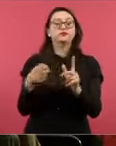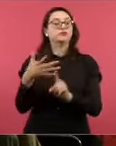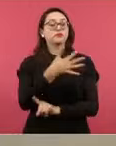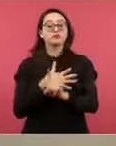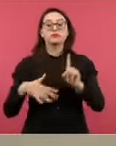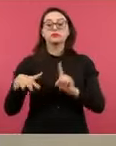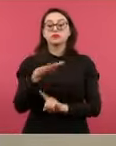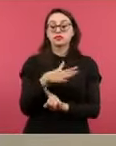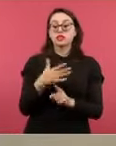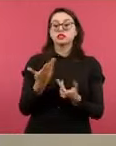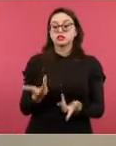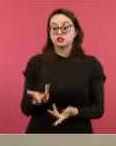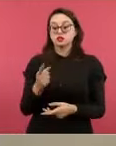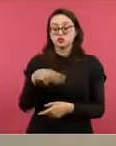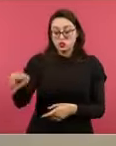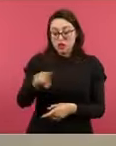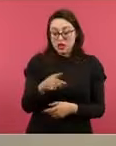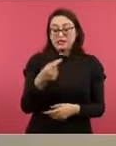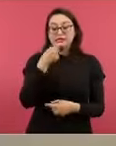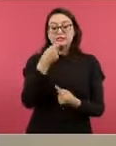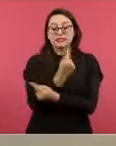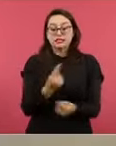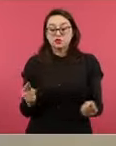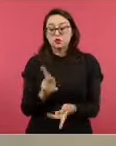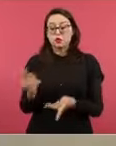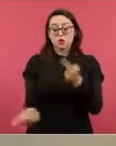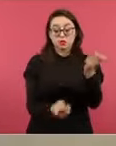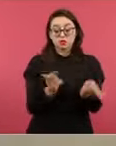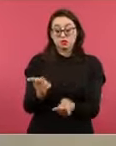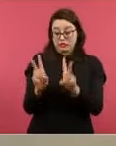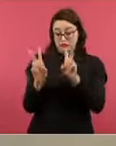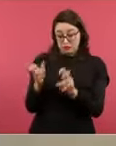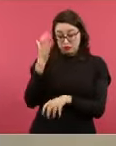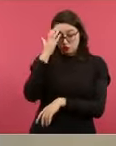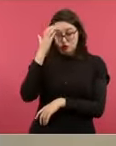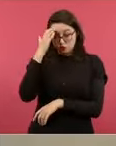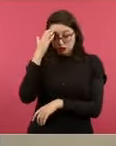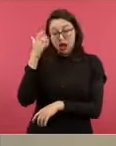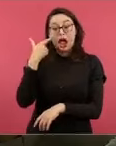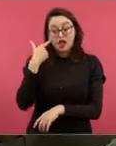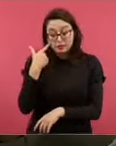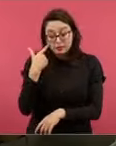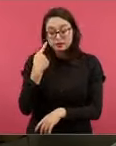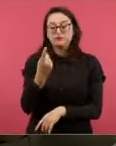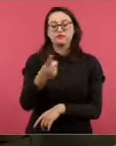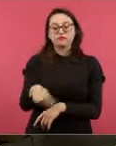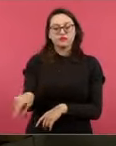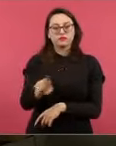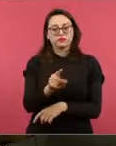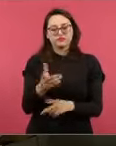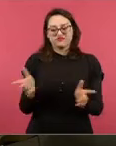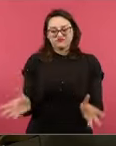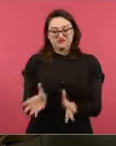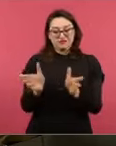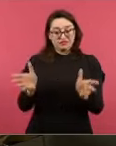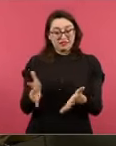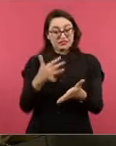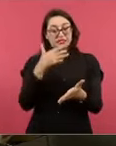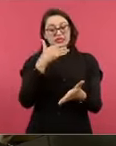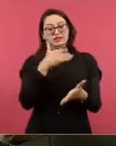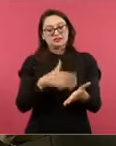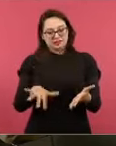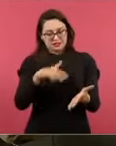los saberes previos mediante una pregunta generadora, conectar el nuevo contenido y motivar a los estudiantes a leer y centra la